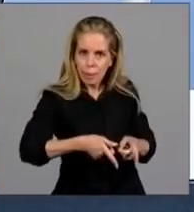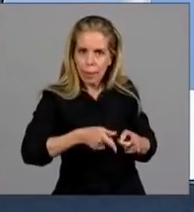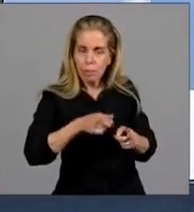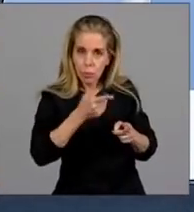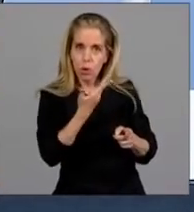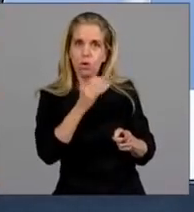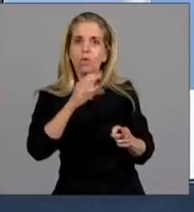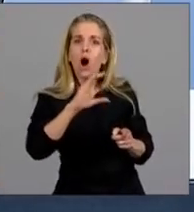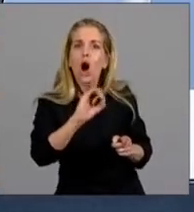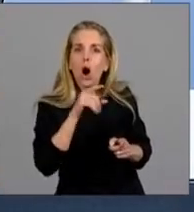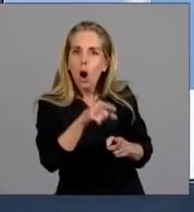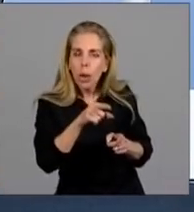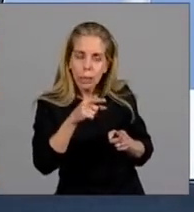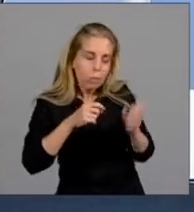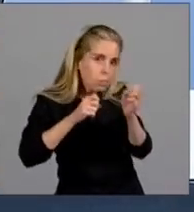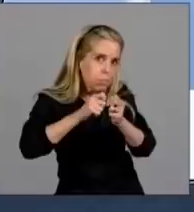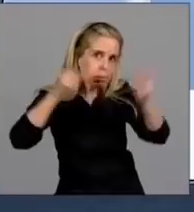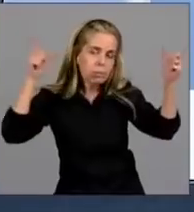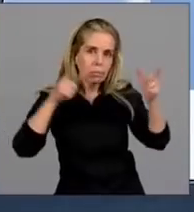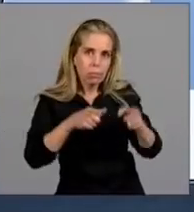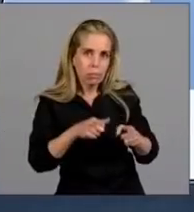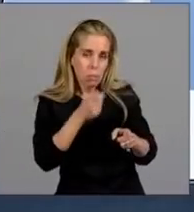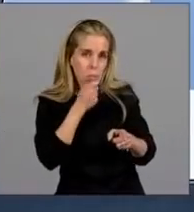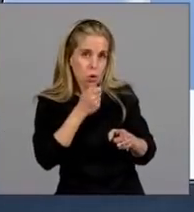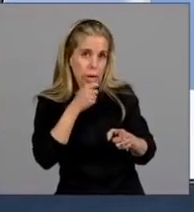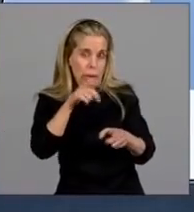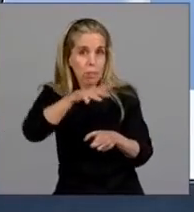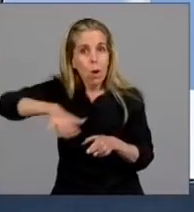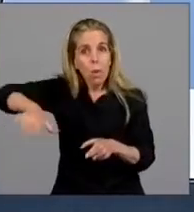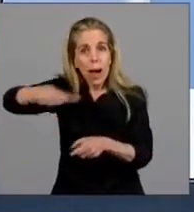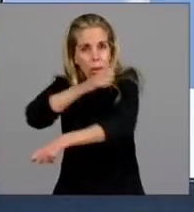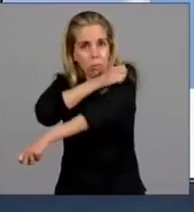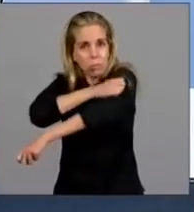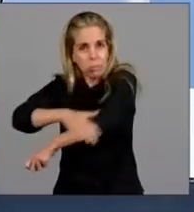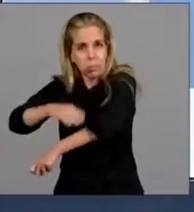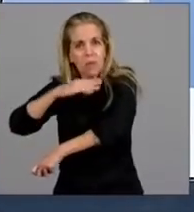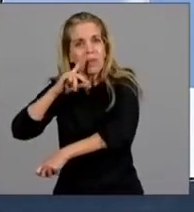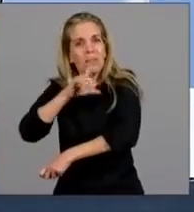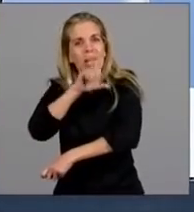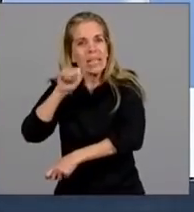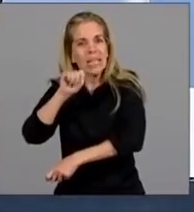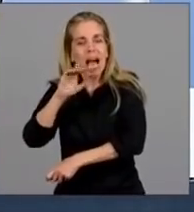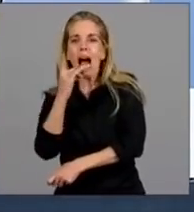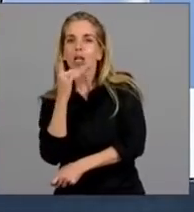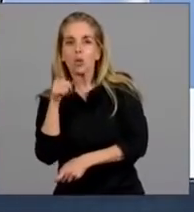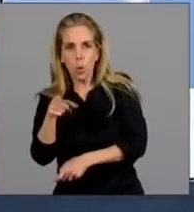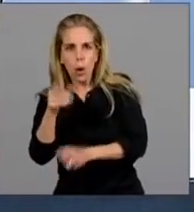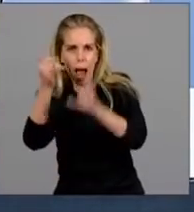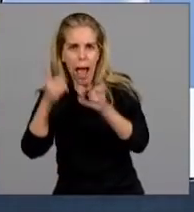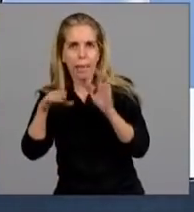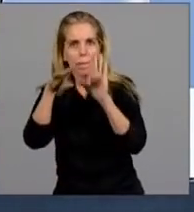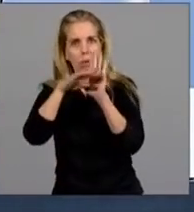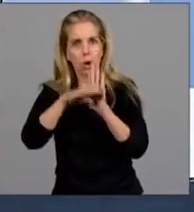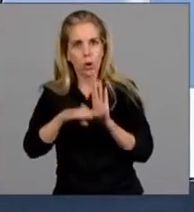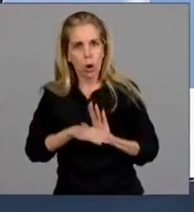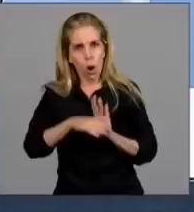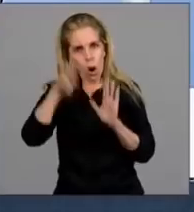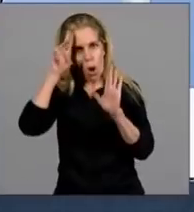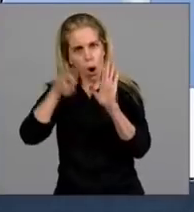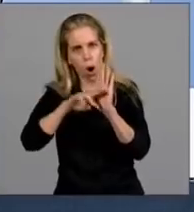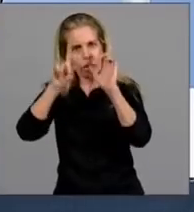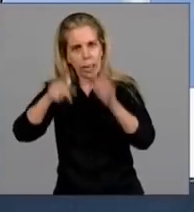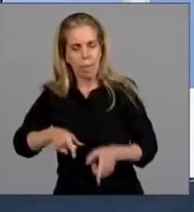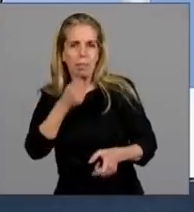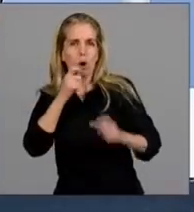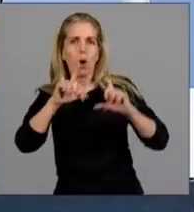Cuando aparece un foco, como fue el caso de Villa Azul, tenemos también un protocolo, que son códigos,